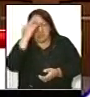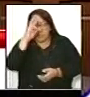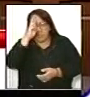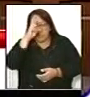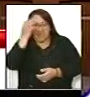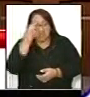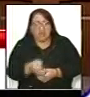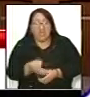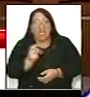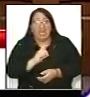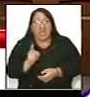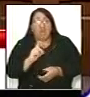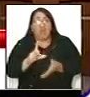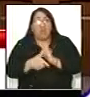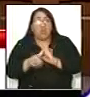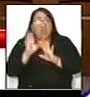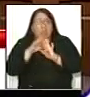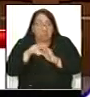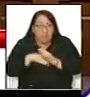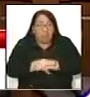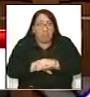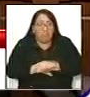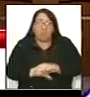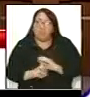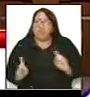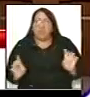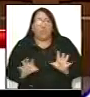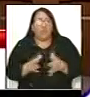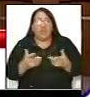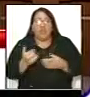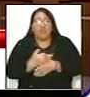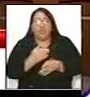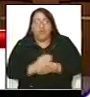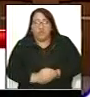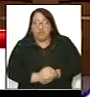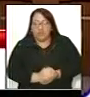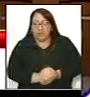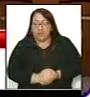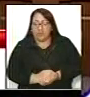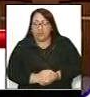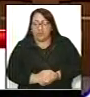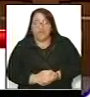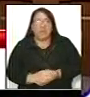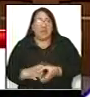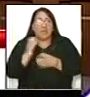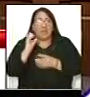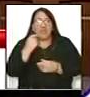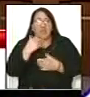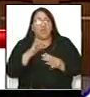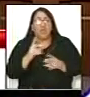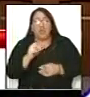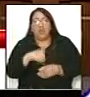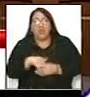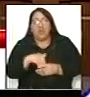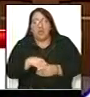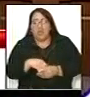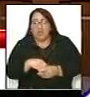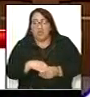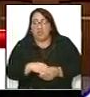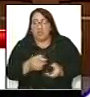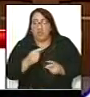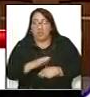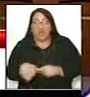y que después no se oculten en cualquier estrategia de campaña, lo que fuera, cuando